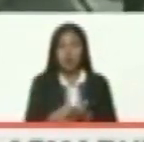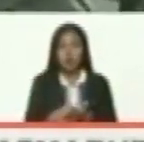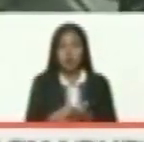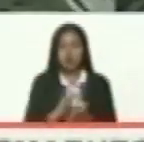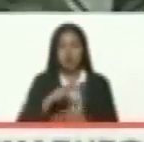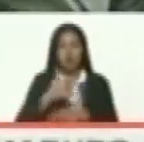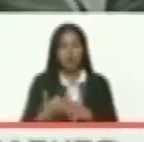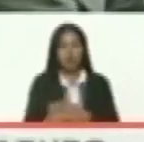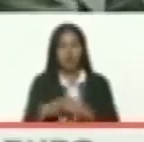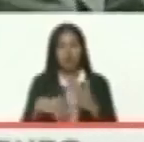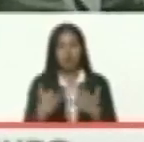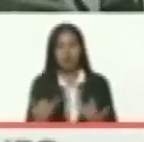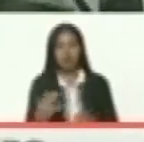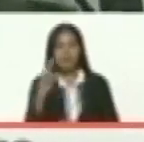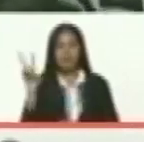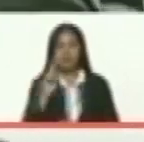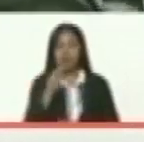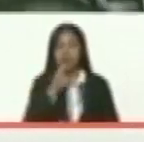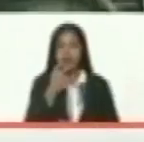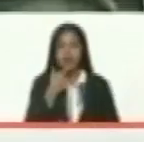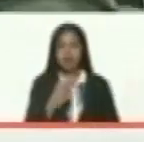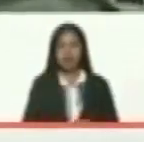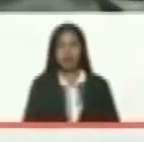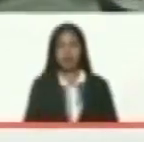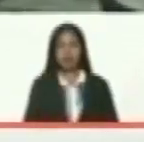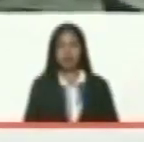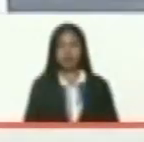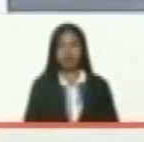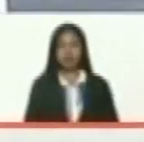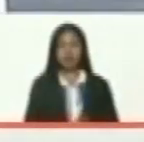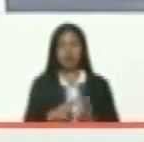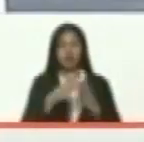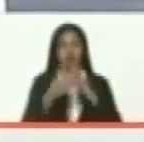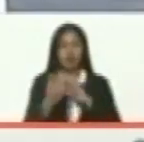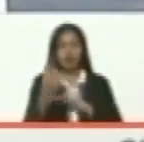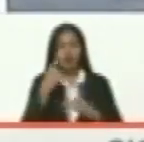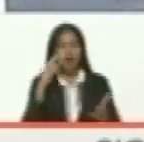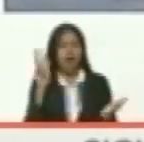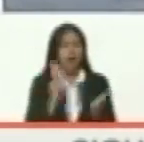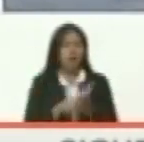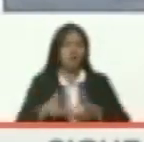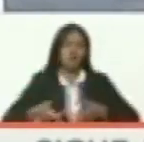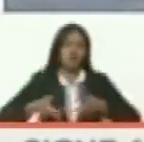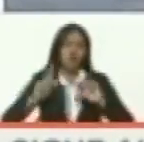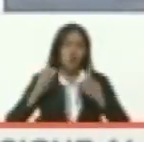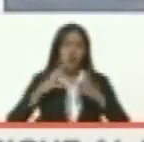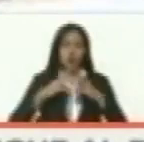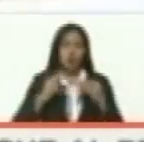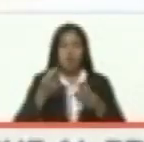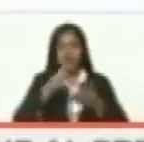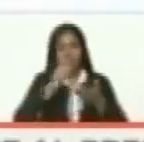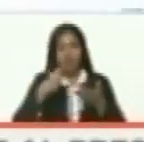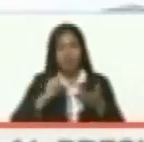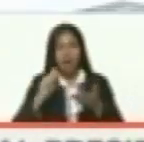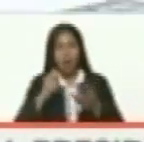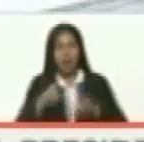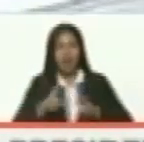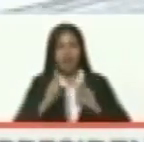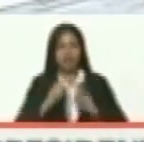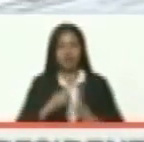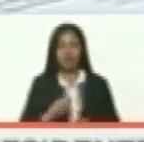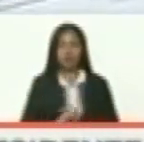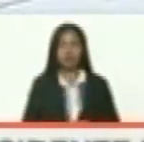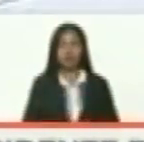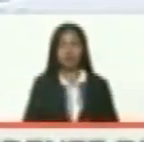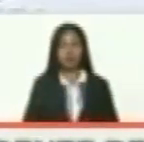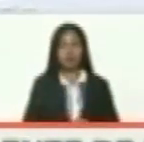los proyectos de la Venezuela Bella, barrio adentro, aprobado, firmado,